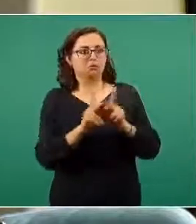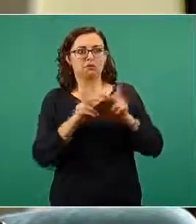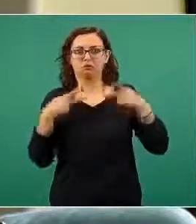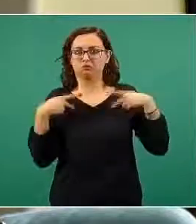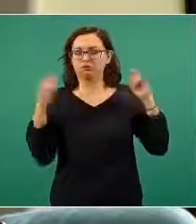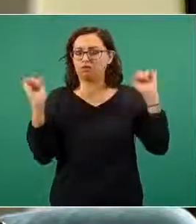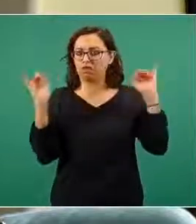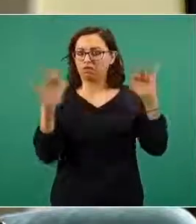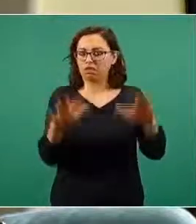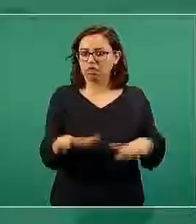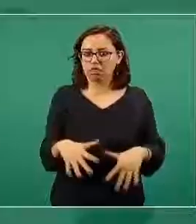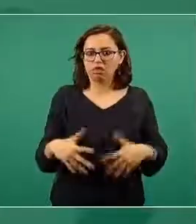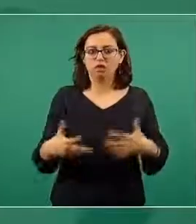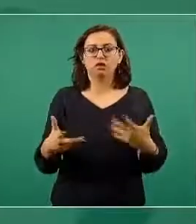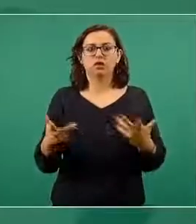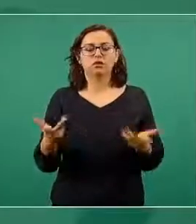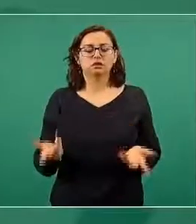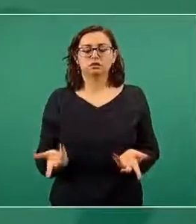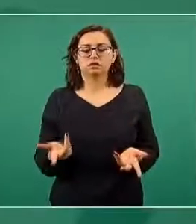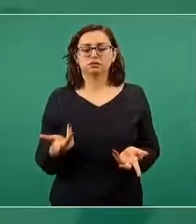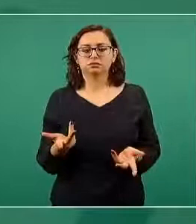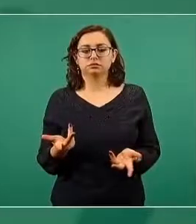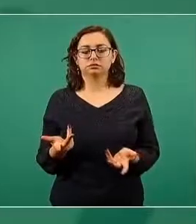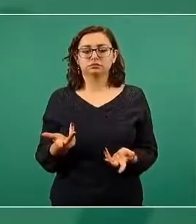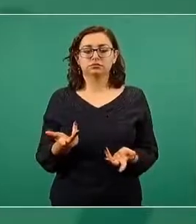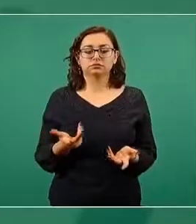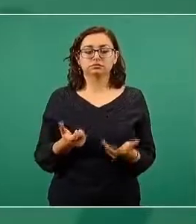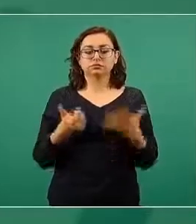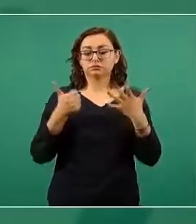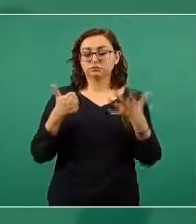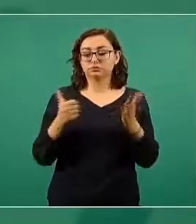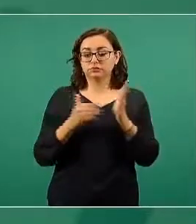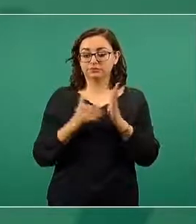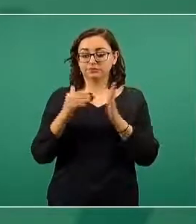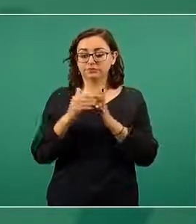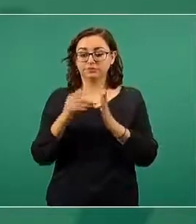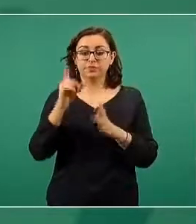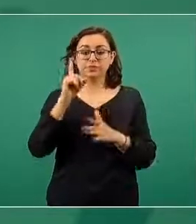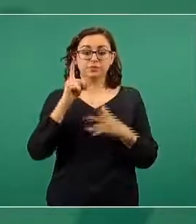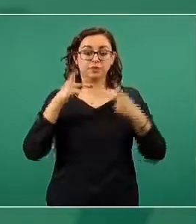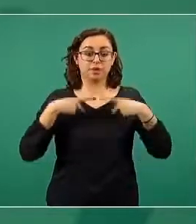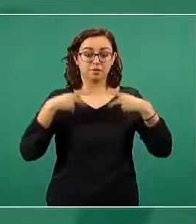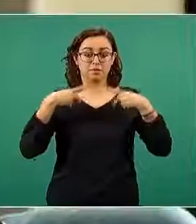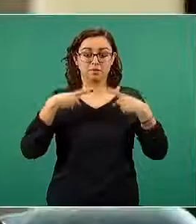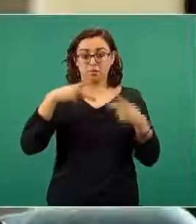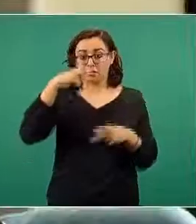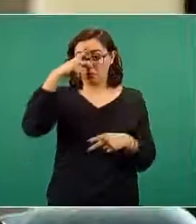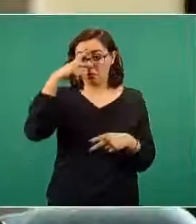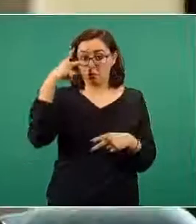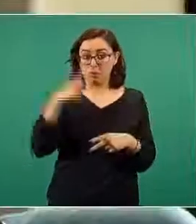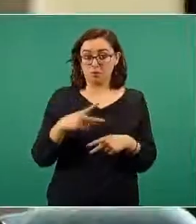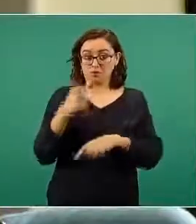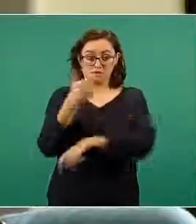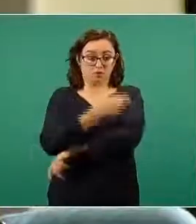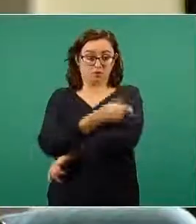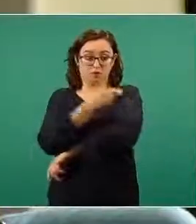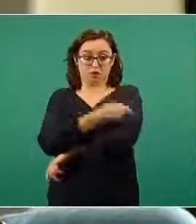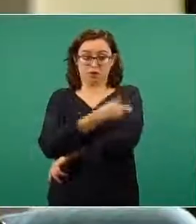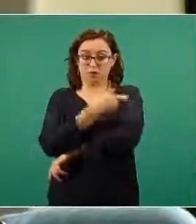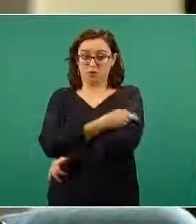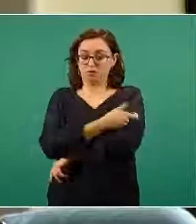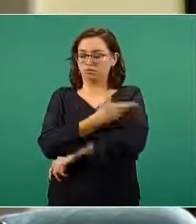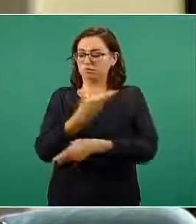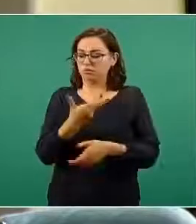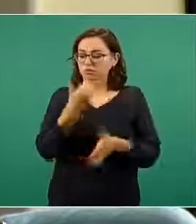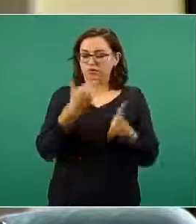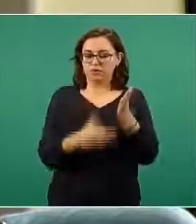llenos. Estamos hablando apenas ahorita de 6 millones de mexicanos que tienen el esquema completo, y todavía faltan más